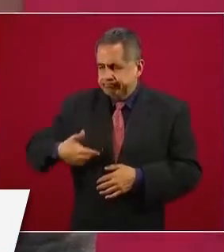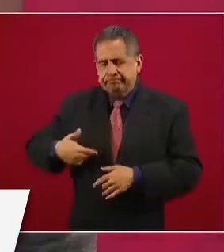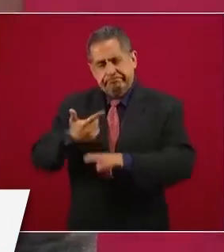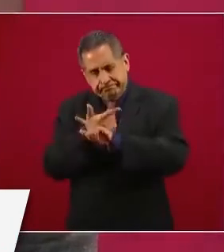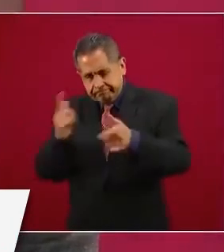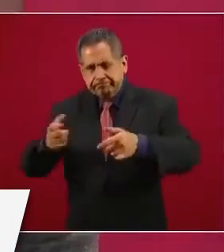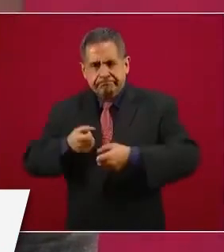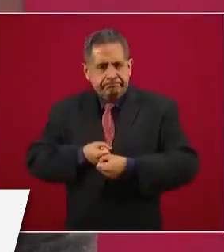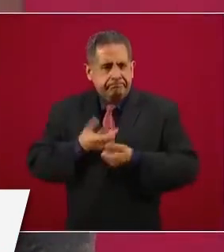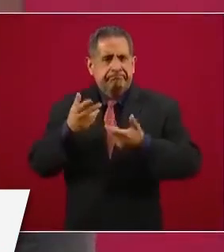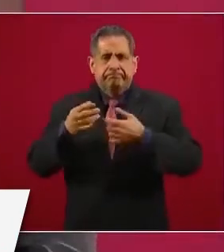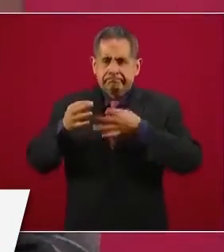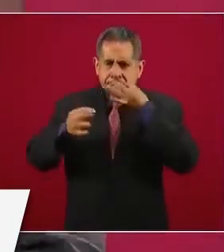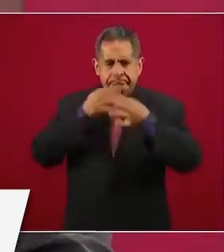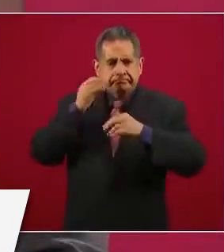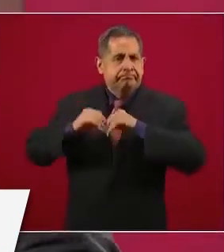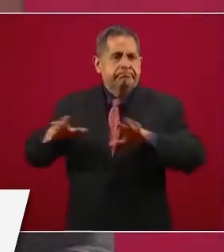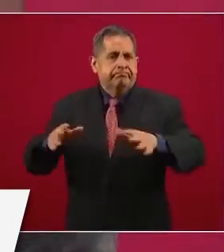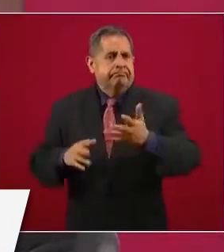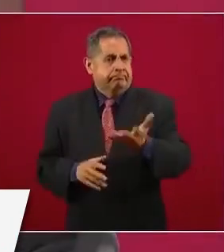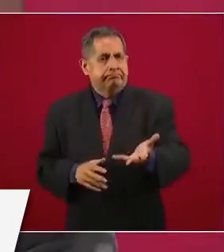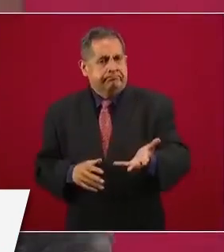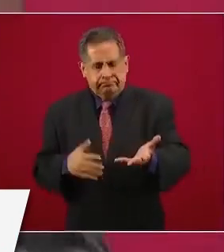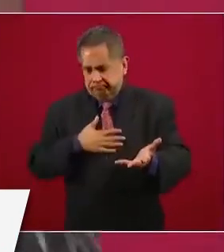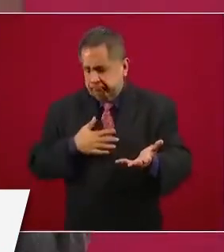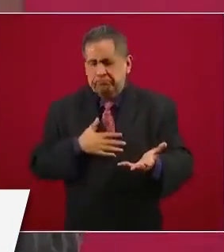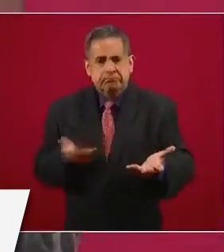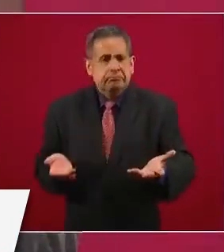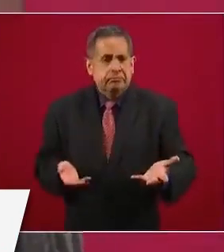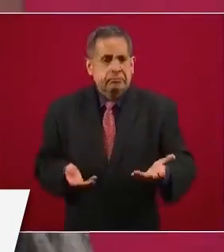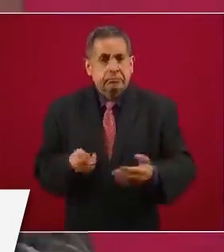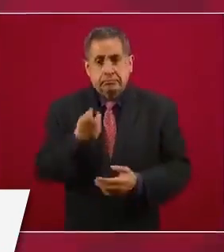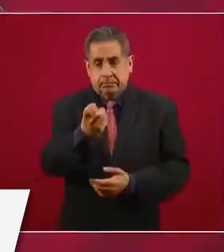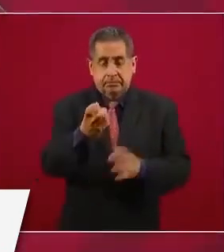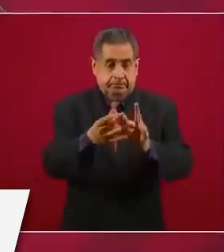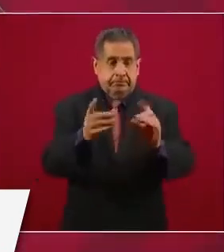Todos. Entonces, por eso aclarar esta situación.